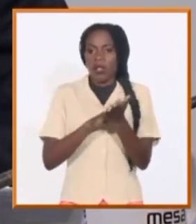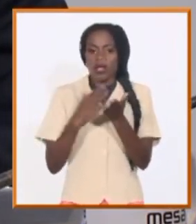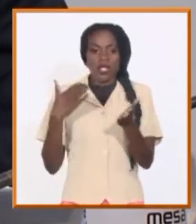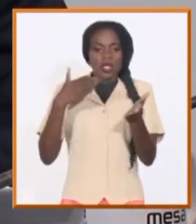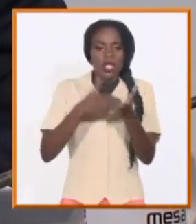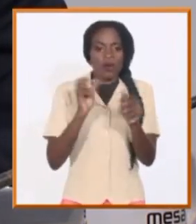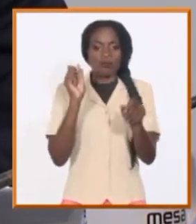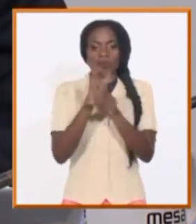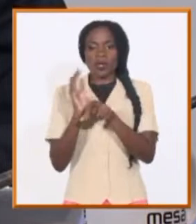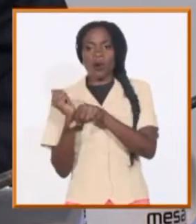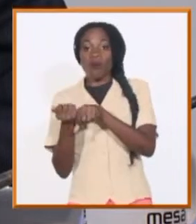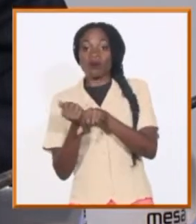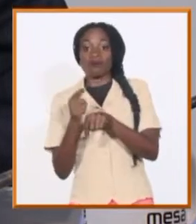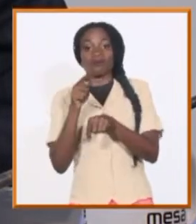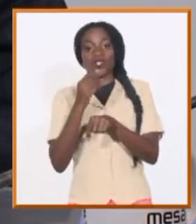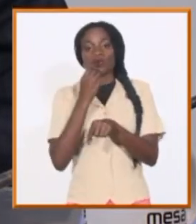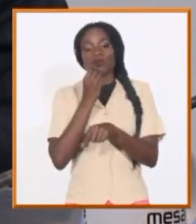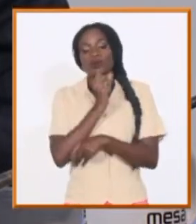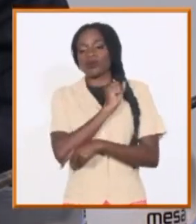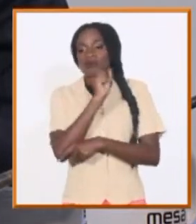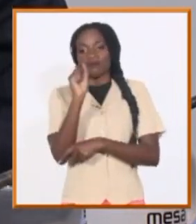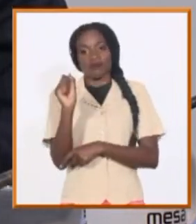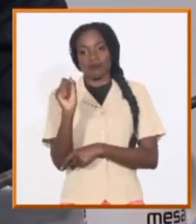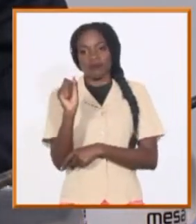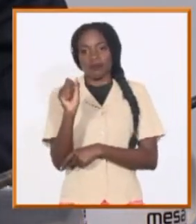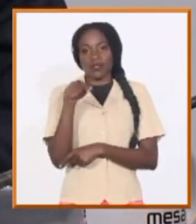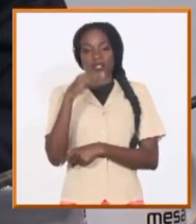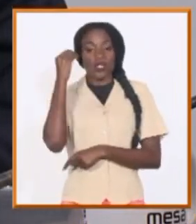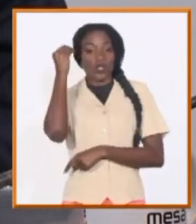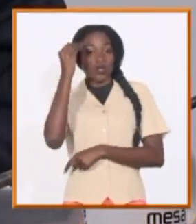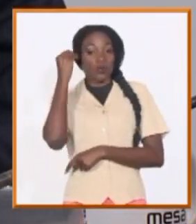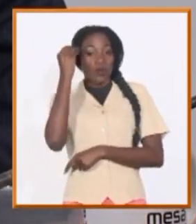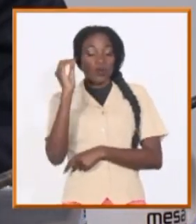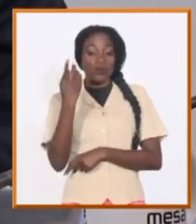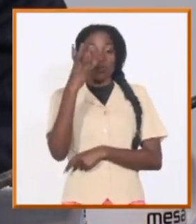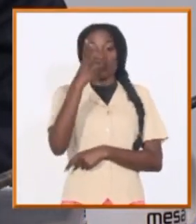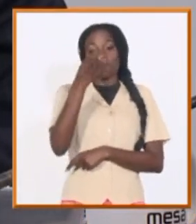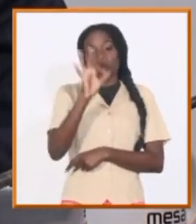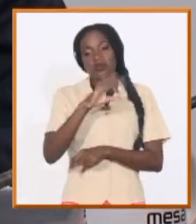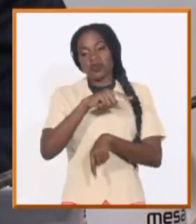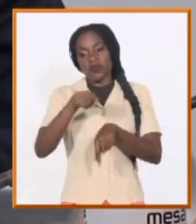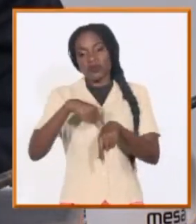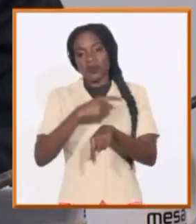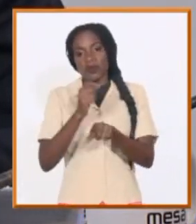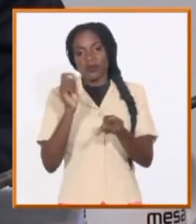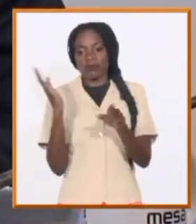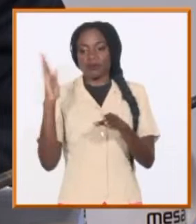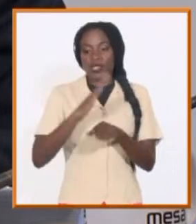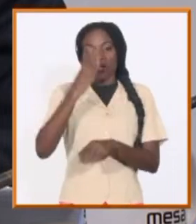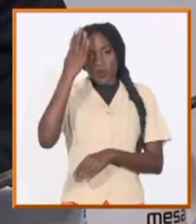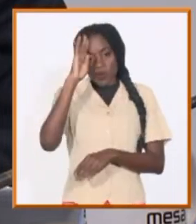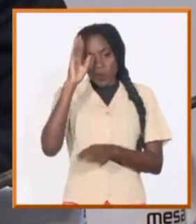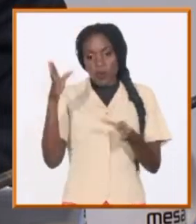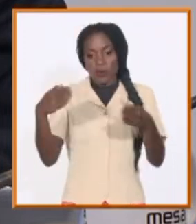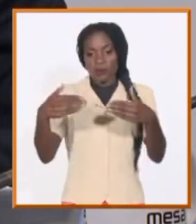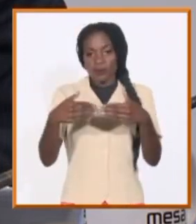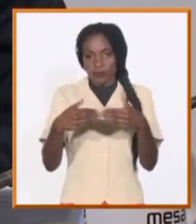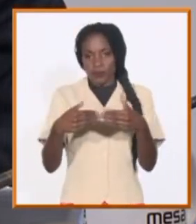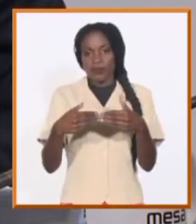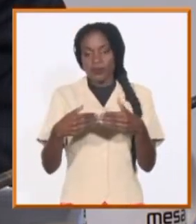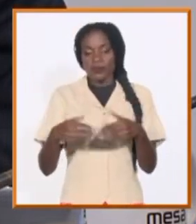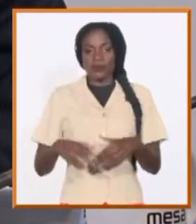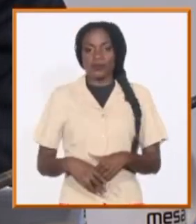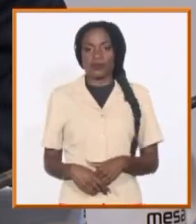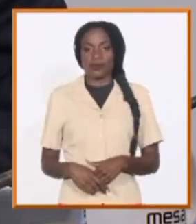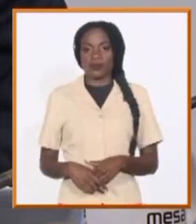esto llevará sus análisis. Como usted decía, han transcurrido solamente 48 horas desde que concluyeron los juegos, y